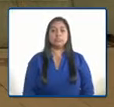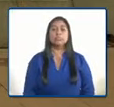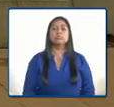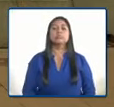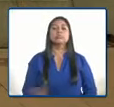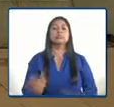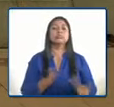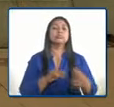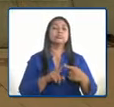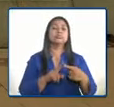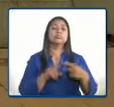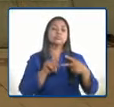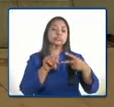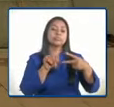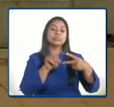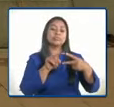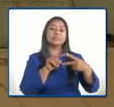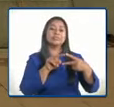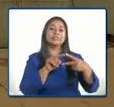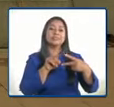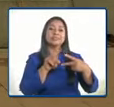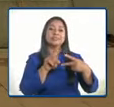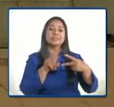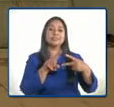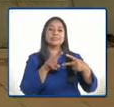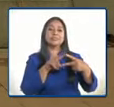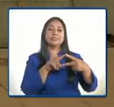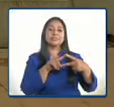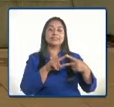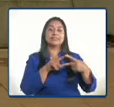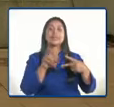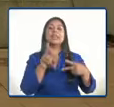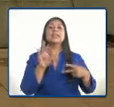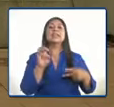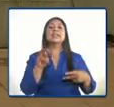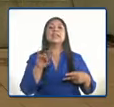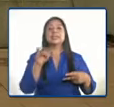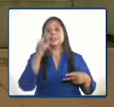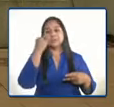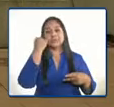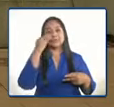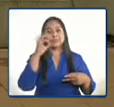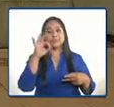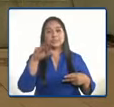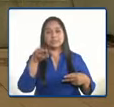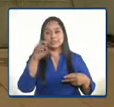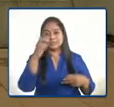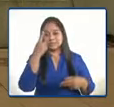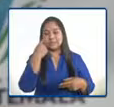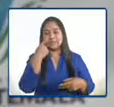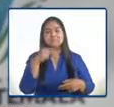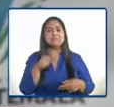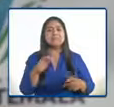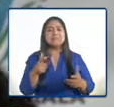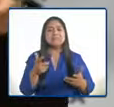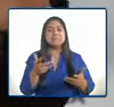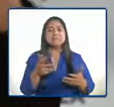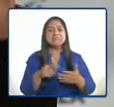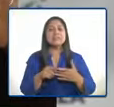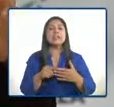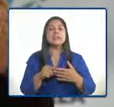primera. Es el programa de remisiones. Sí, el programa de remisiones es un